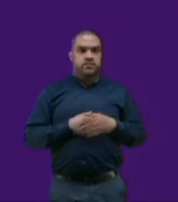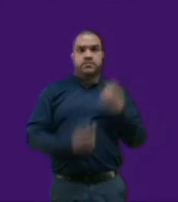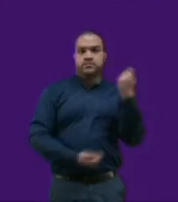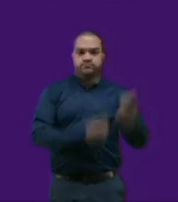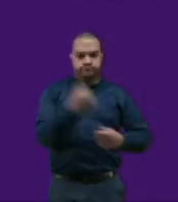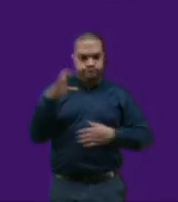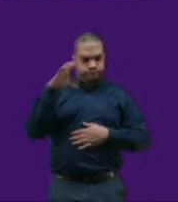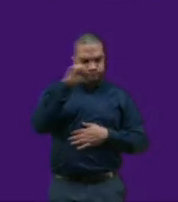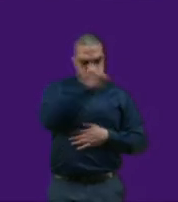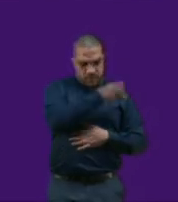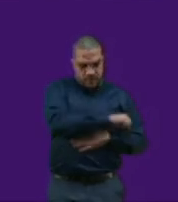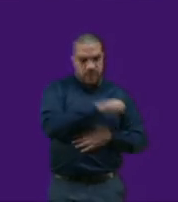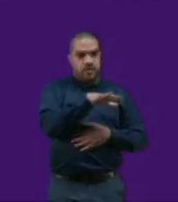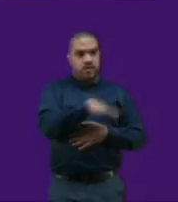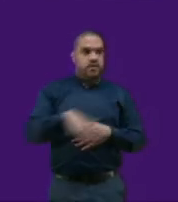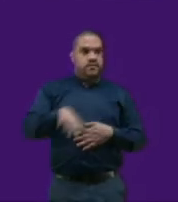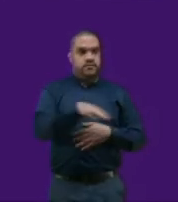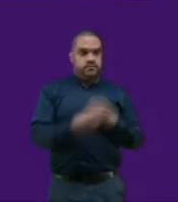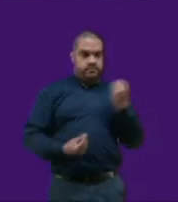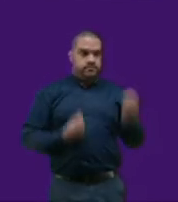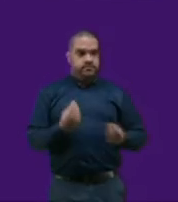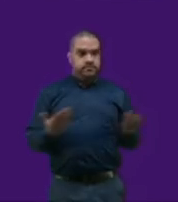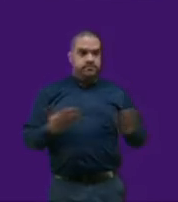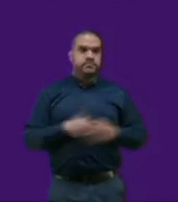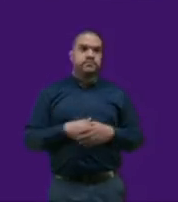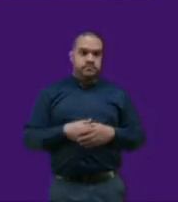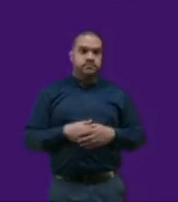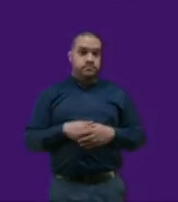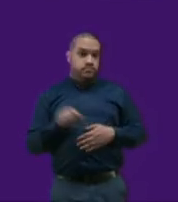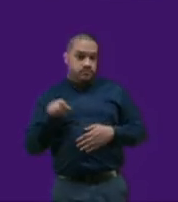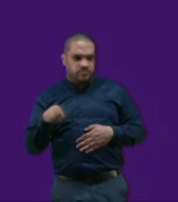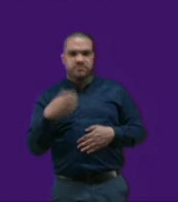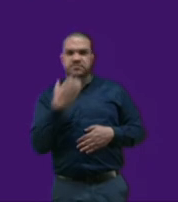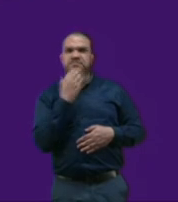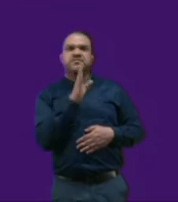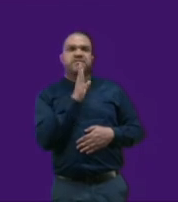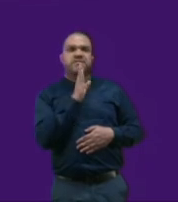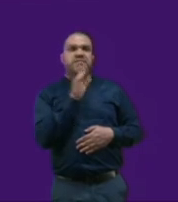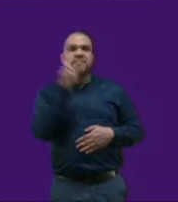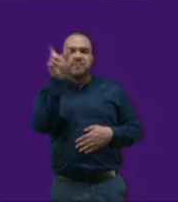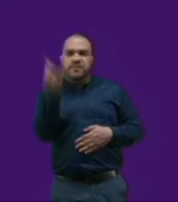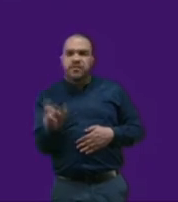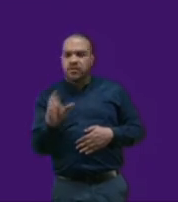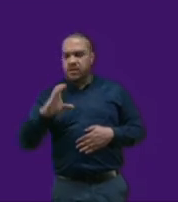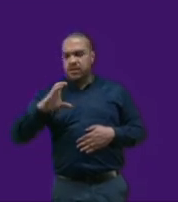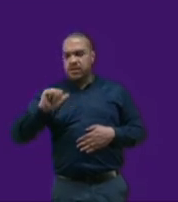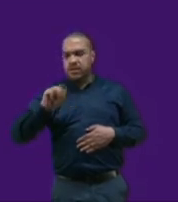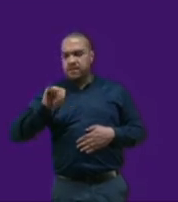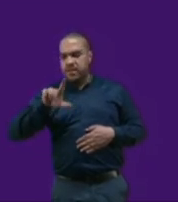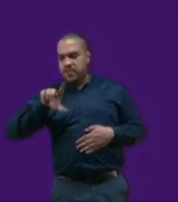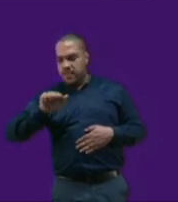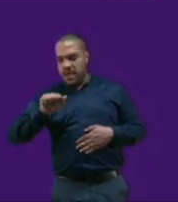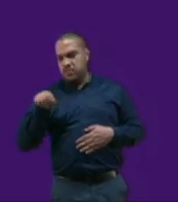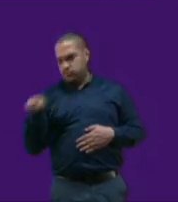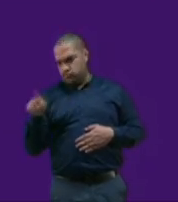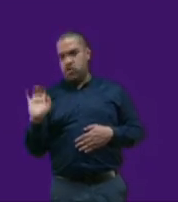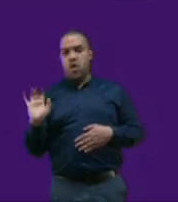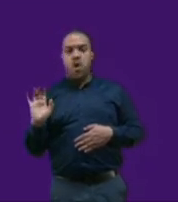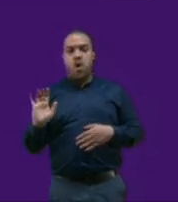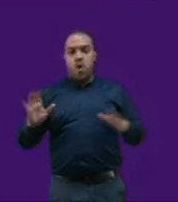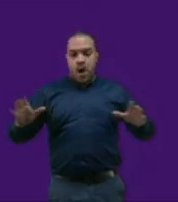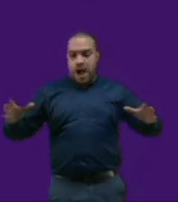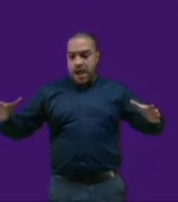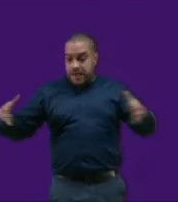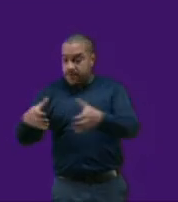identificar un patrón emocional en ti, por ejemplo, como Camila, o en ti como equipo de tu compañía,